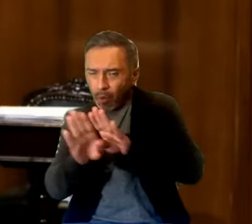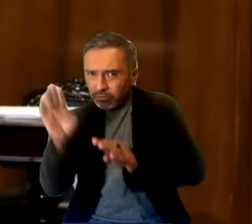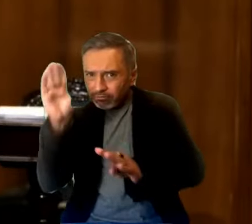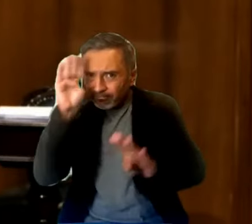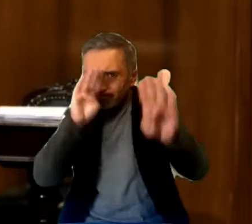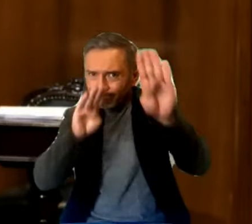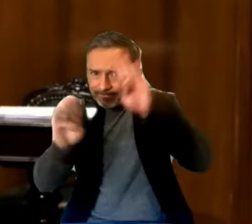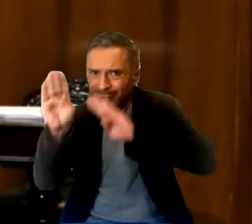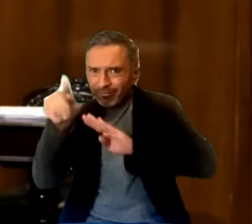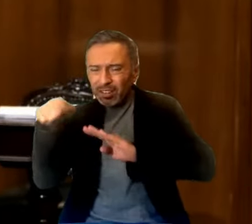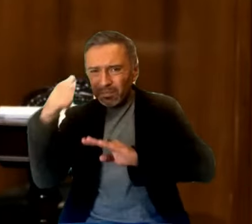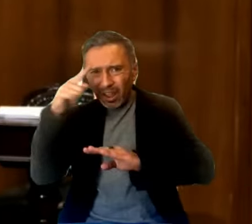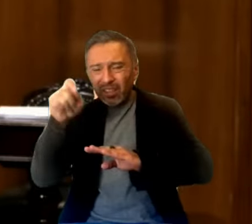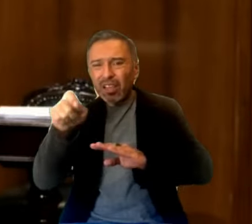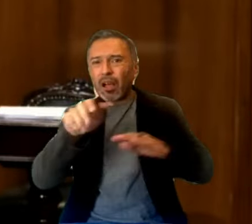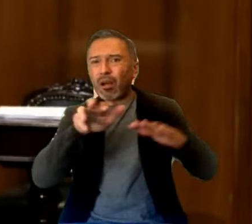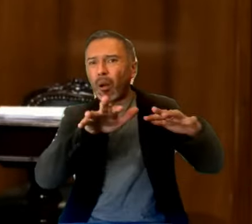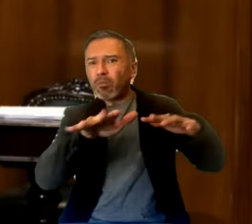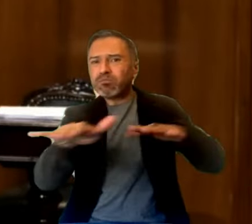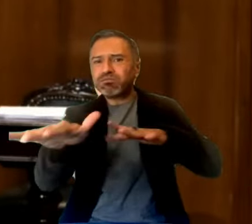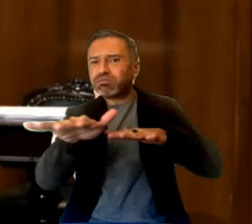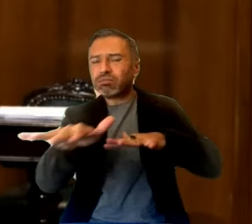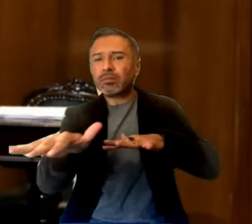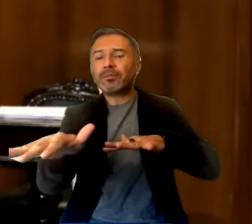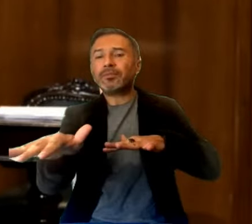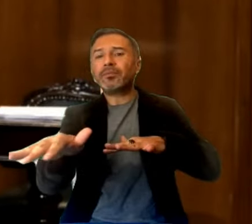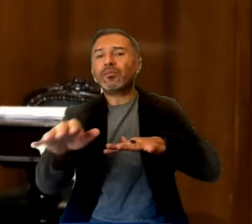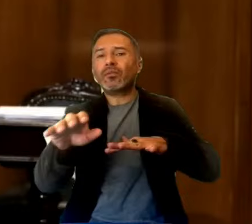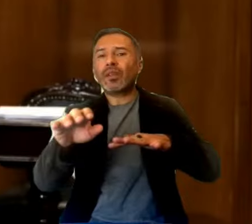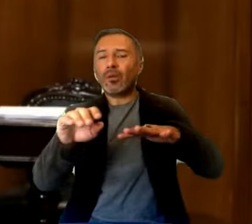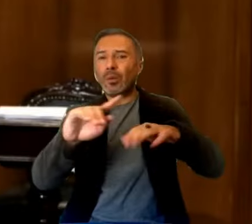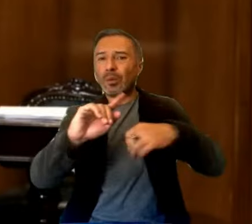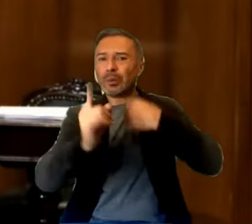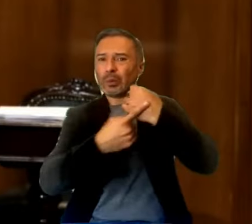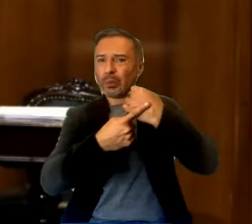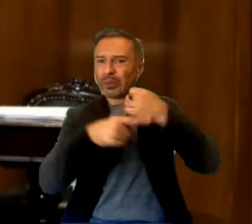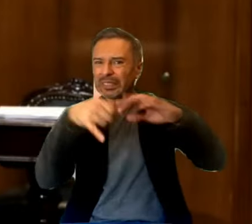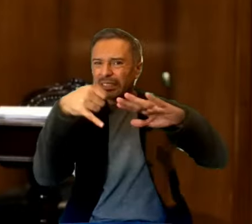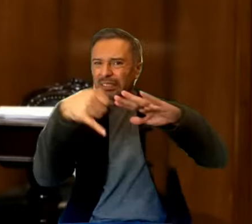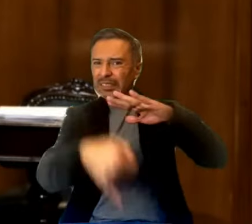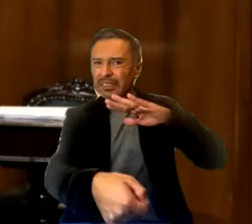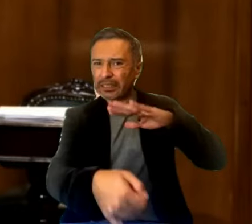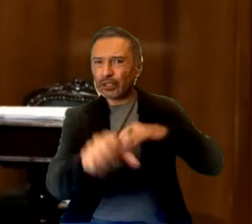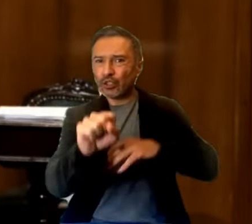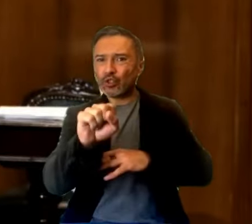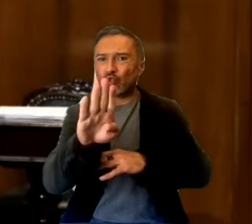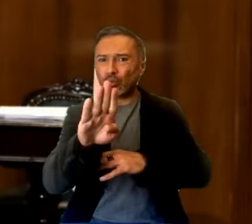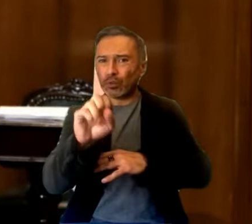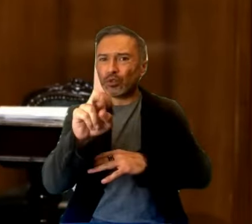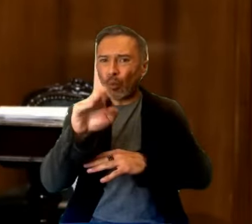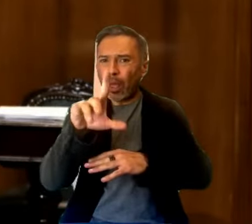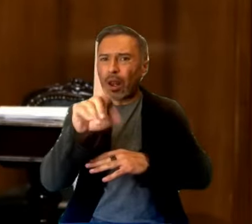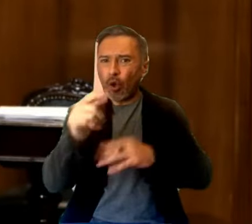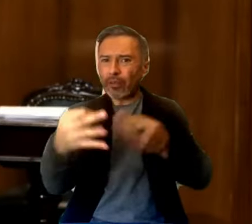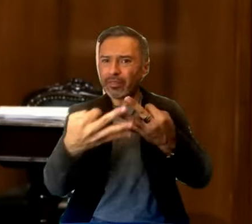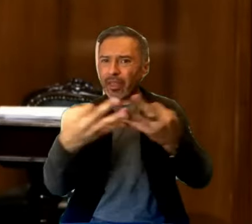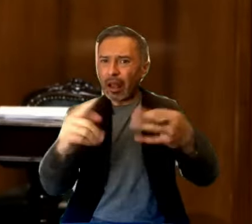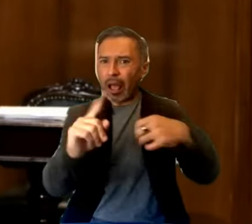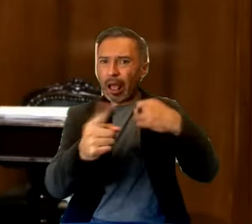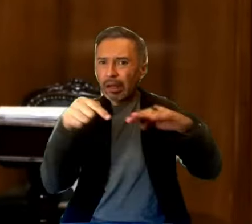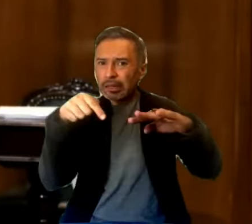los mantos freáticos que están en el subsuelo, porque de otra manera también nos vamos a acabar esa